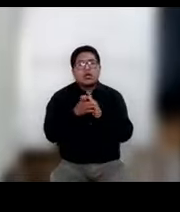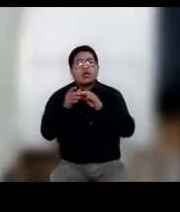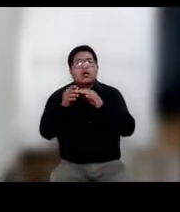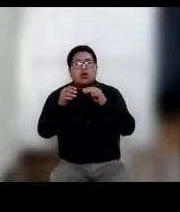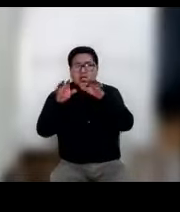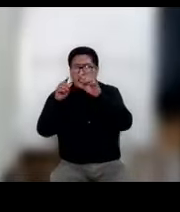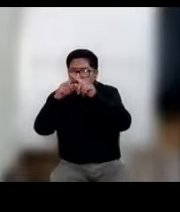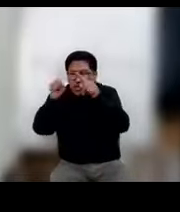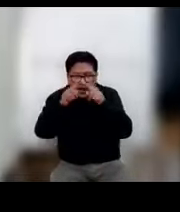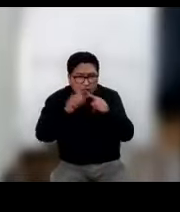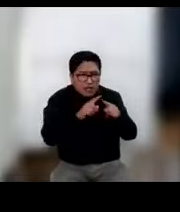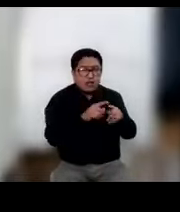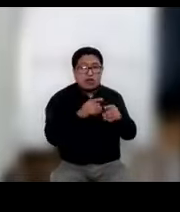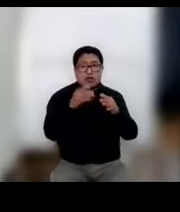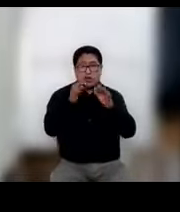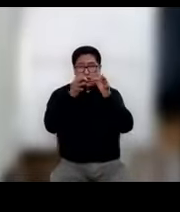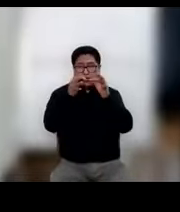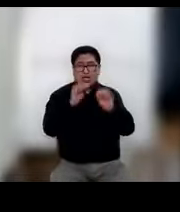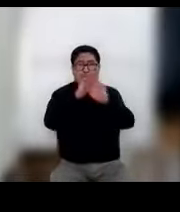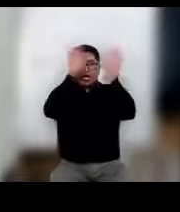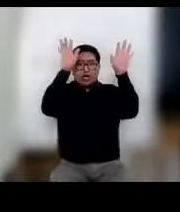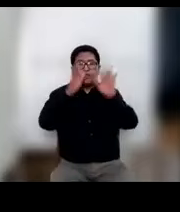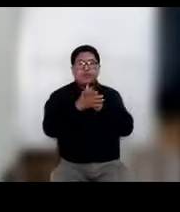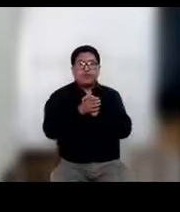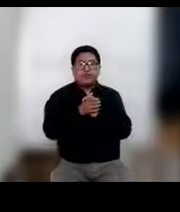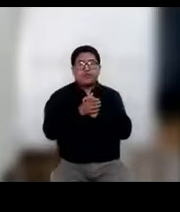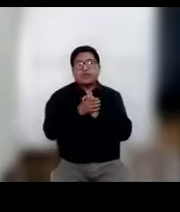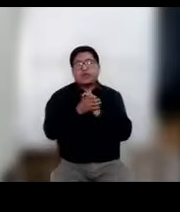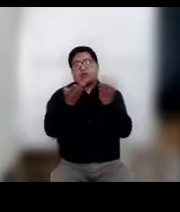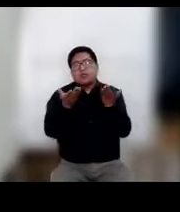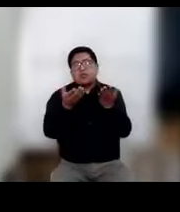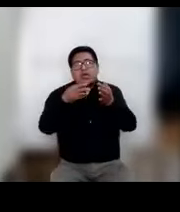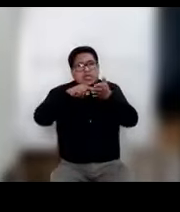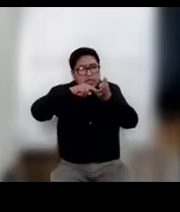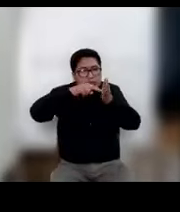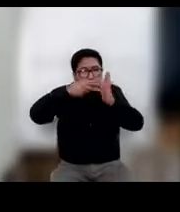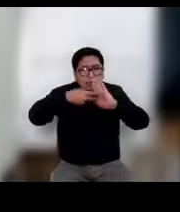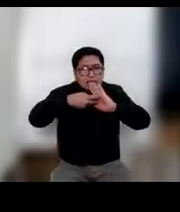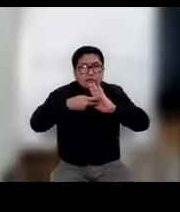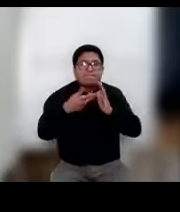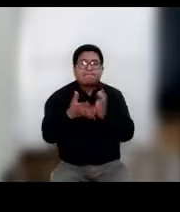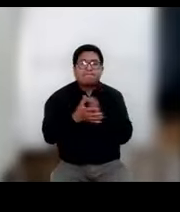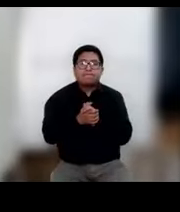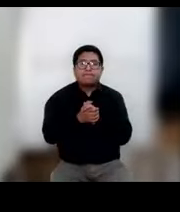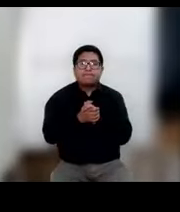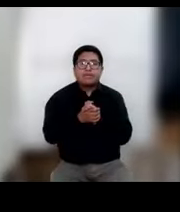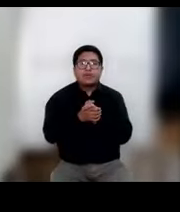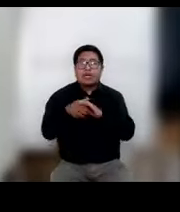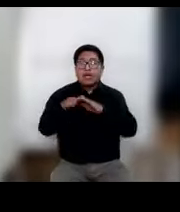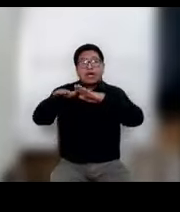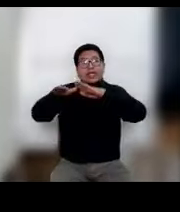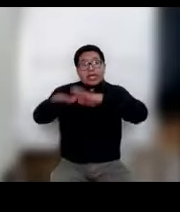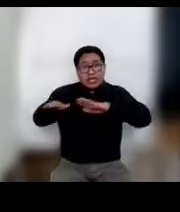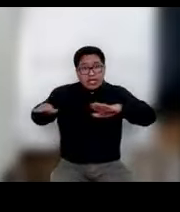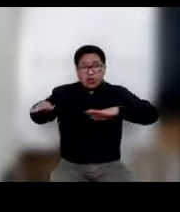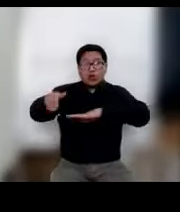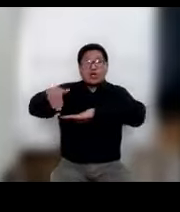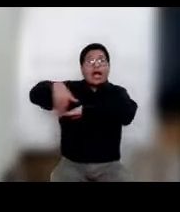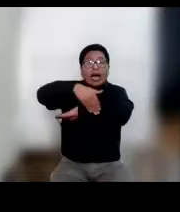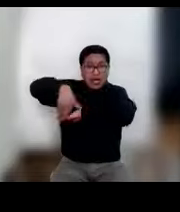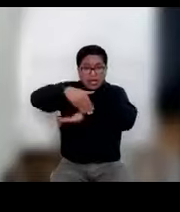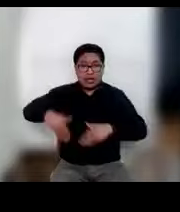elementos por ejemplo hay una delgada línea de lo que significa los niños en situación de calle y el